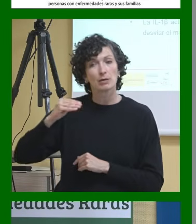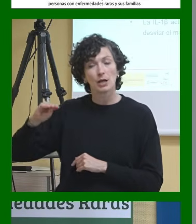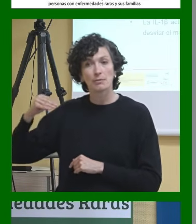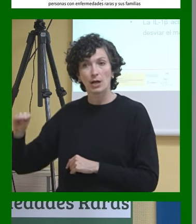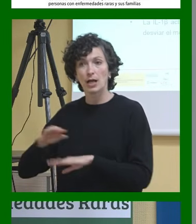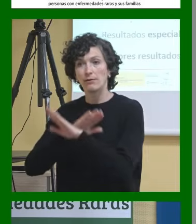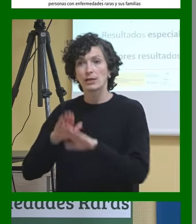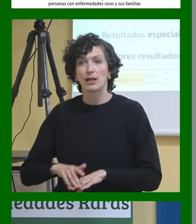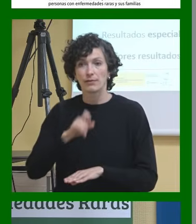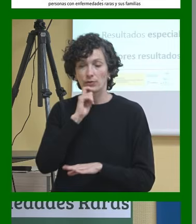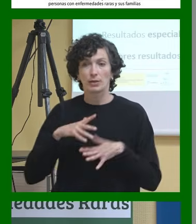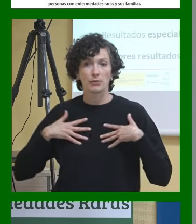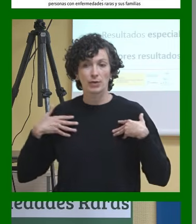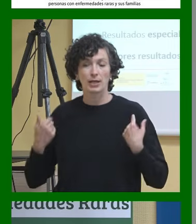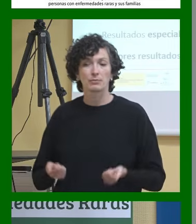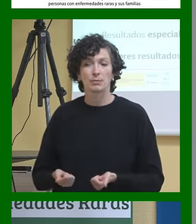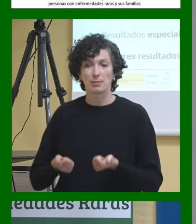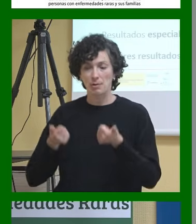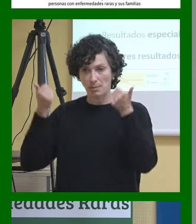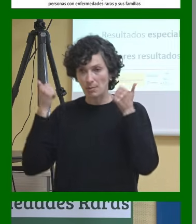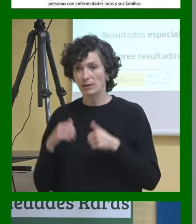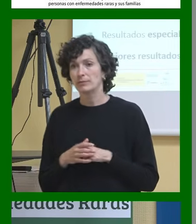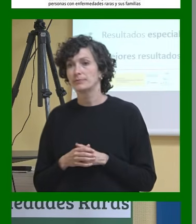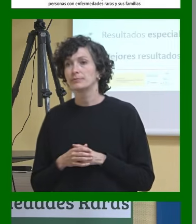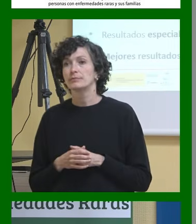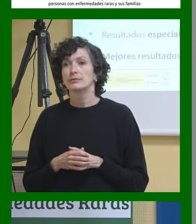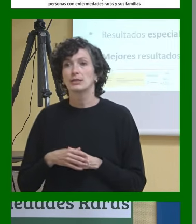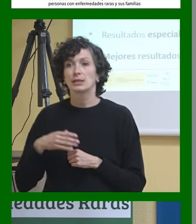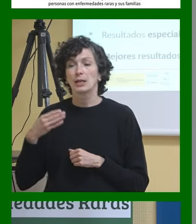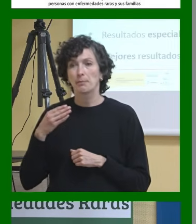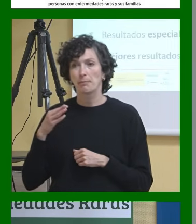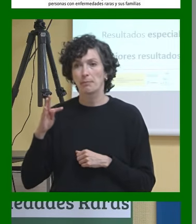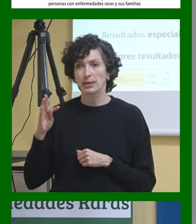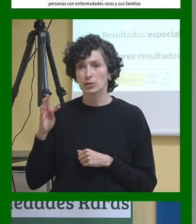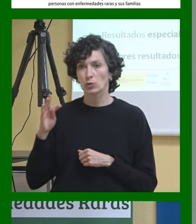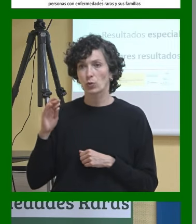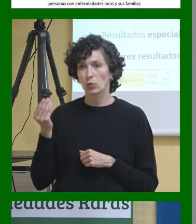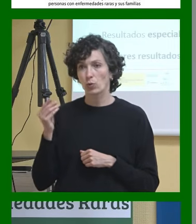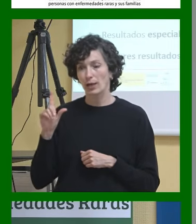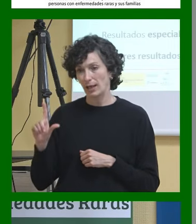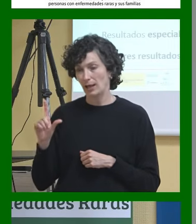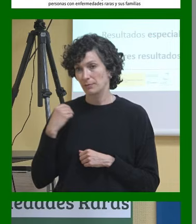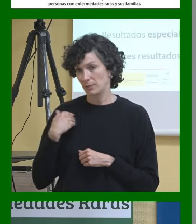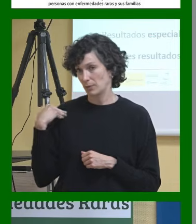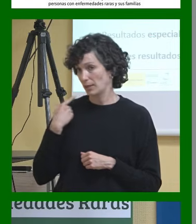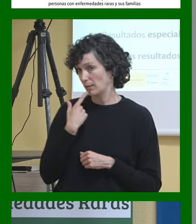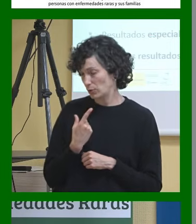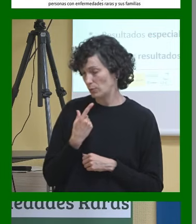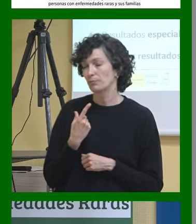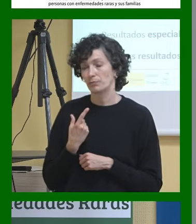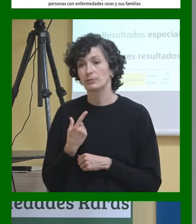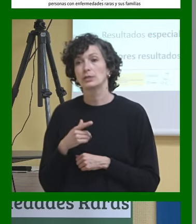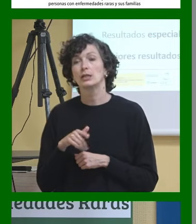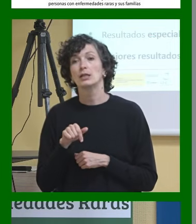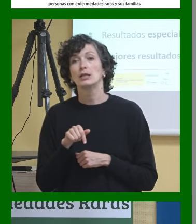dificultades emocionales. Respecto al PET-QL, comentaros lo que os dije anteriormente, que ningún área